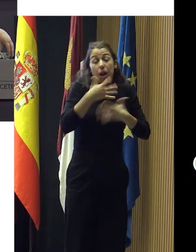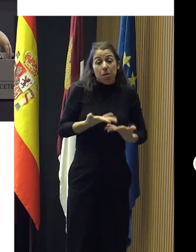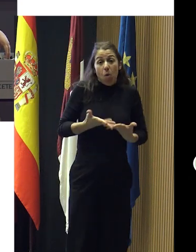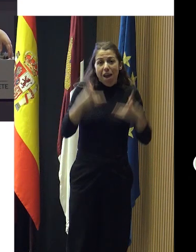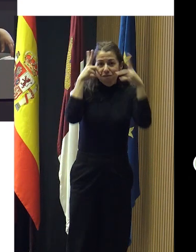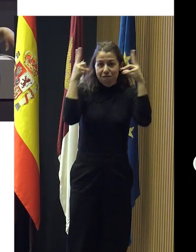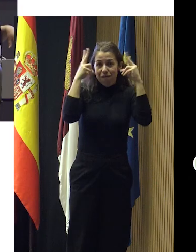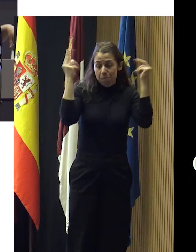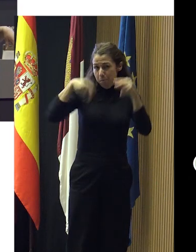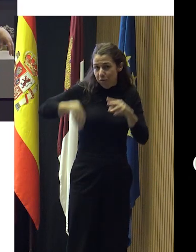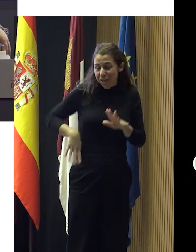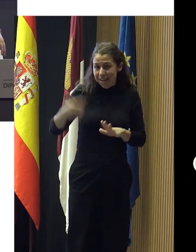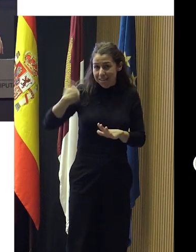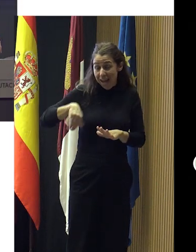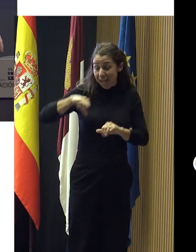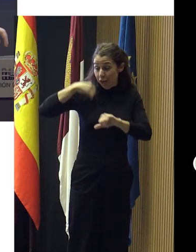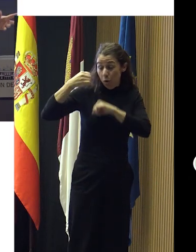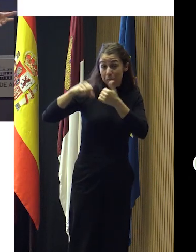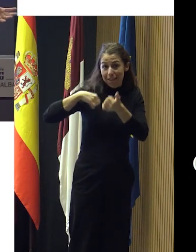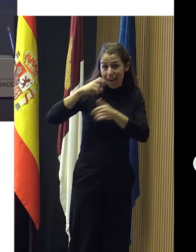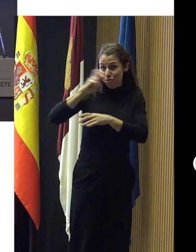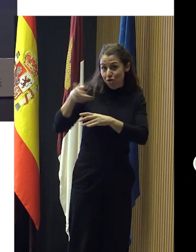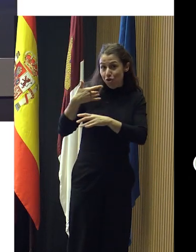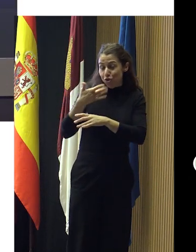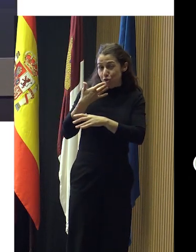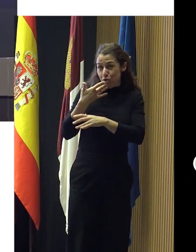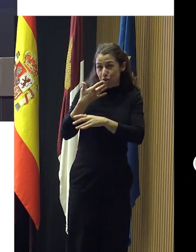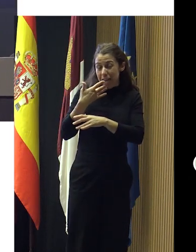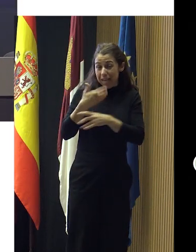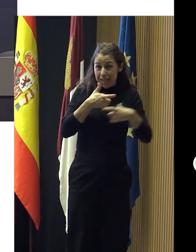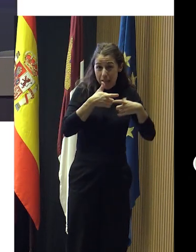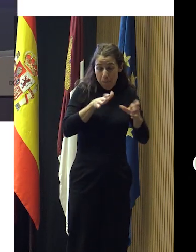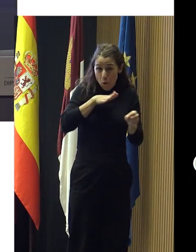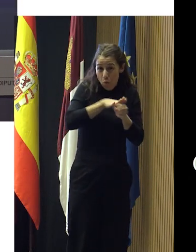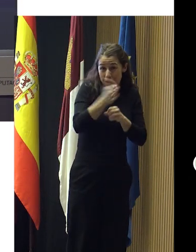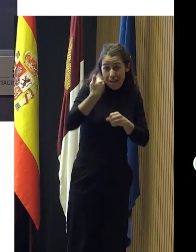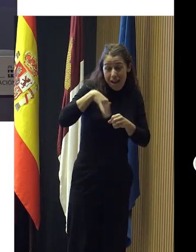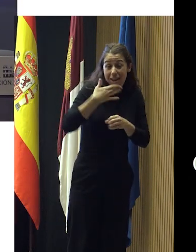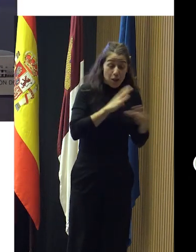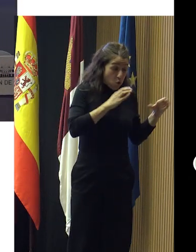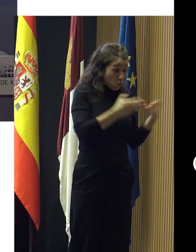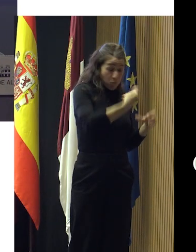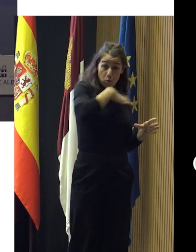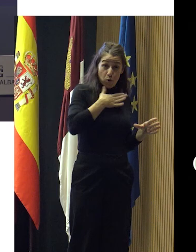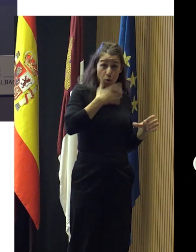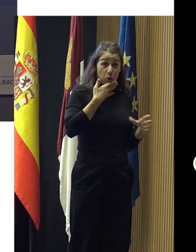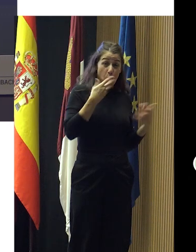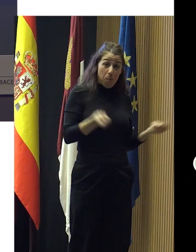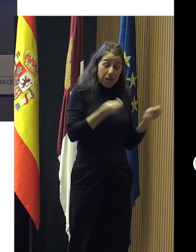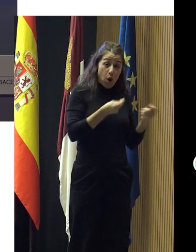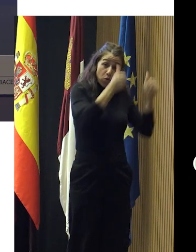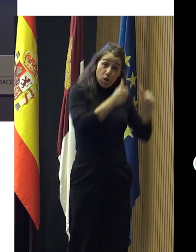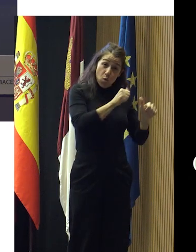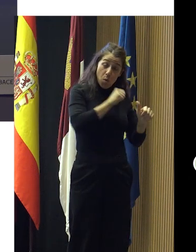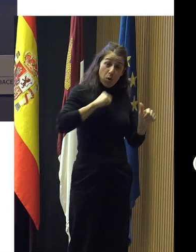formando en otros hospitales para cubrir este papel y desde la cátedra hemos puesto en marcha también un título